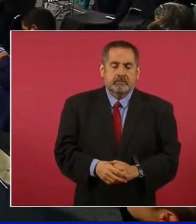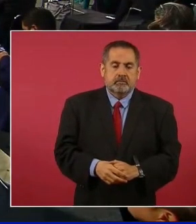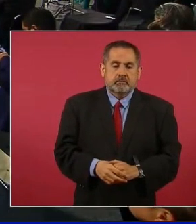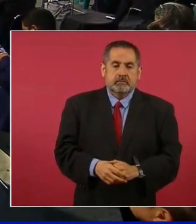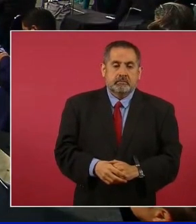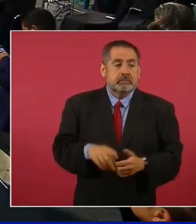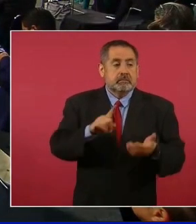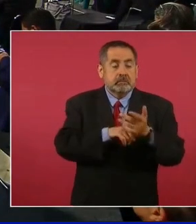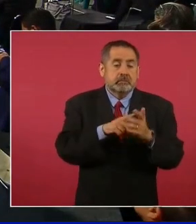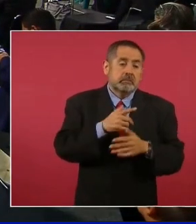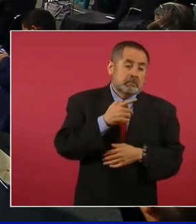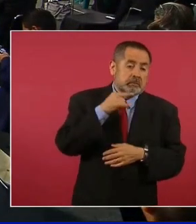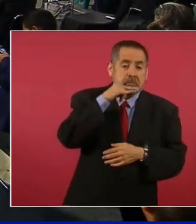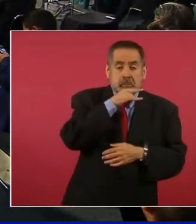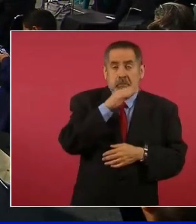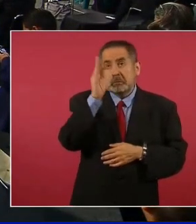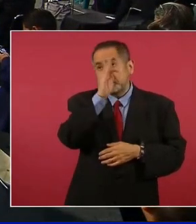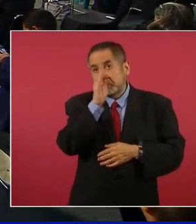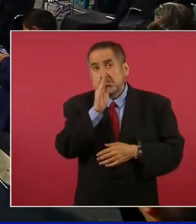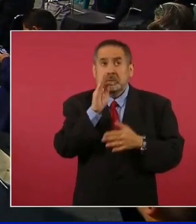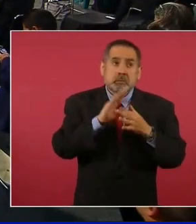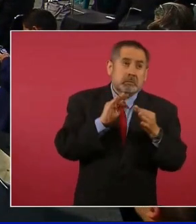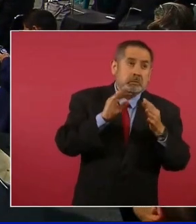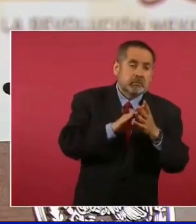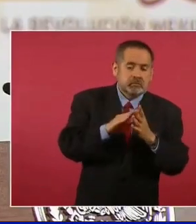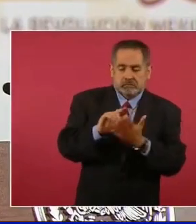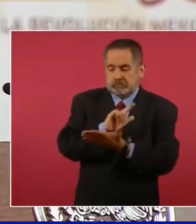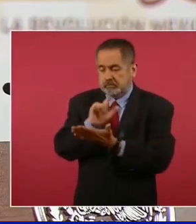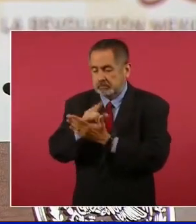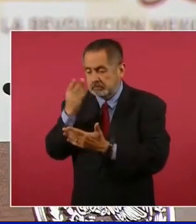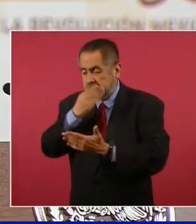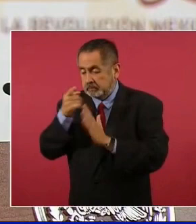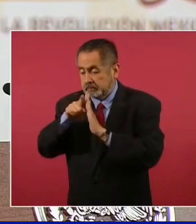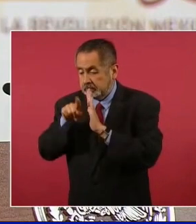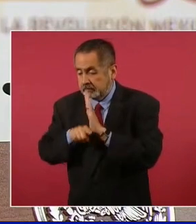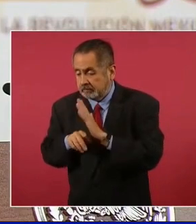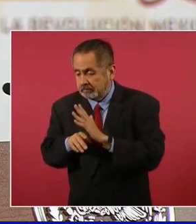En misa y olvidan los mandamientos.